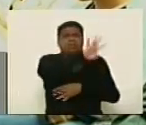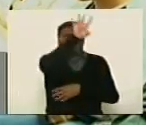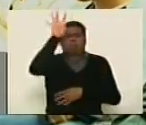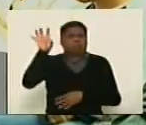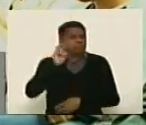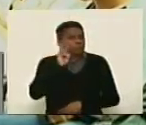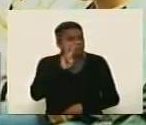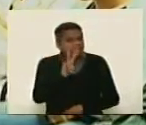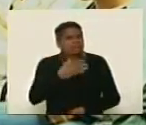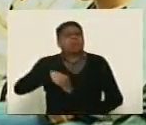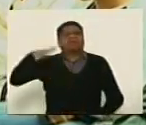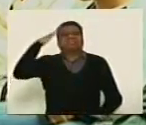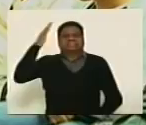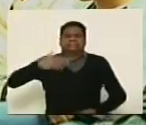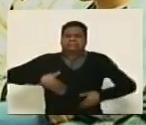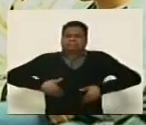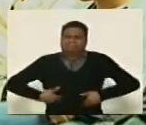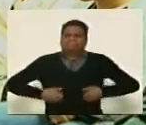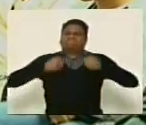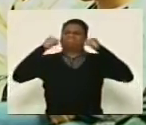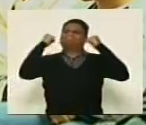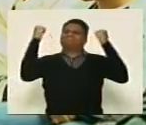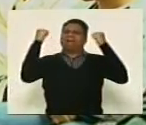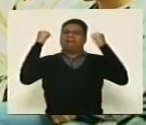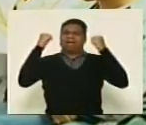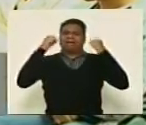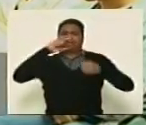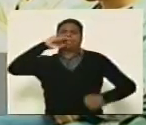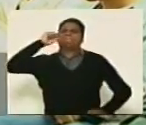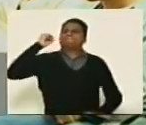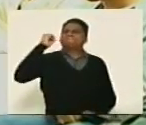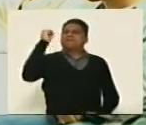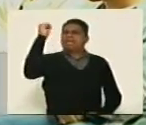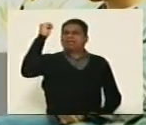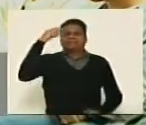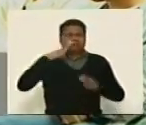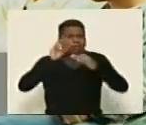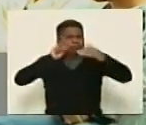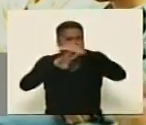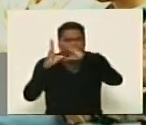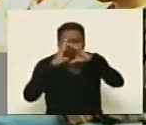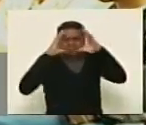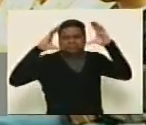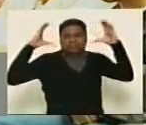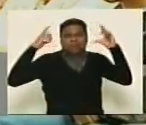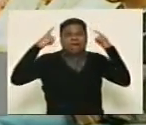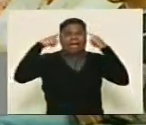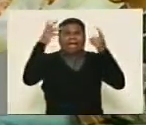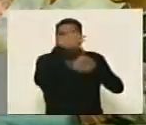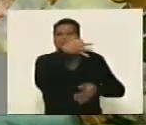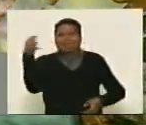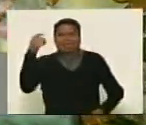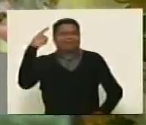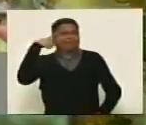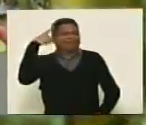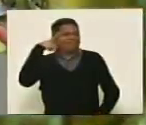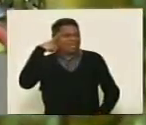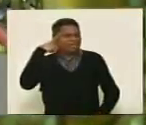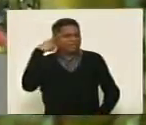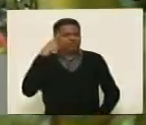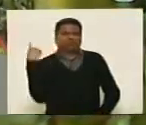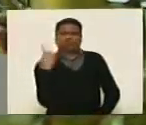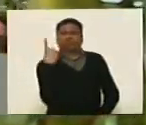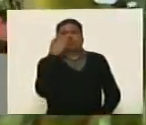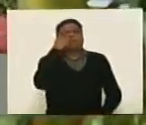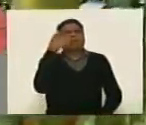que reconocer la valentía del presidente Nicolás Maduro, la visión estratégica para no dejar solo al pueblo venezolano. Yo creo